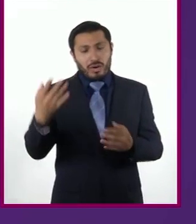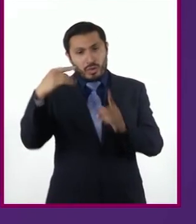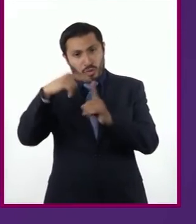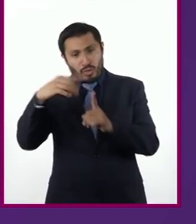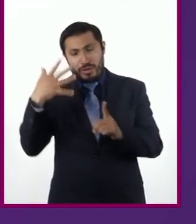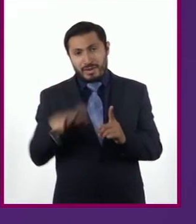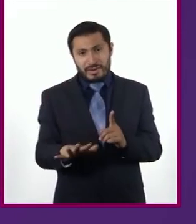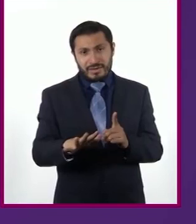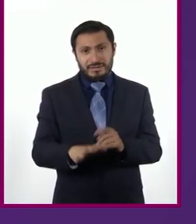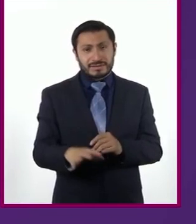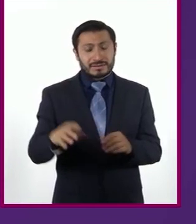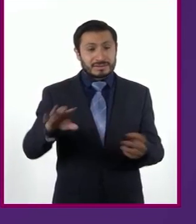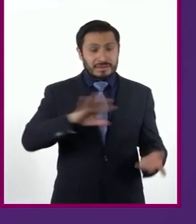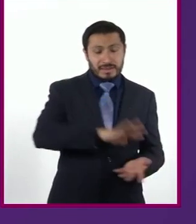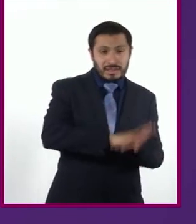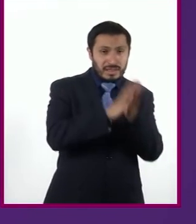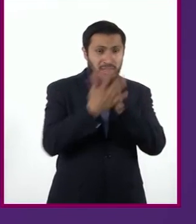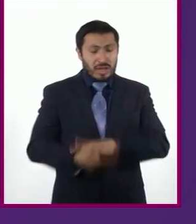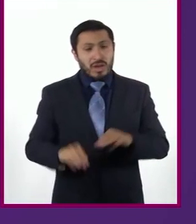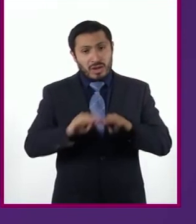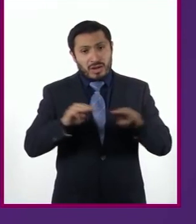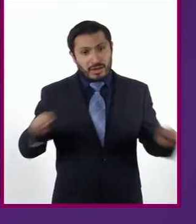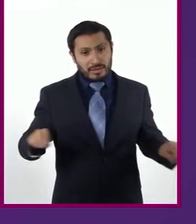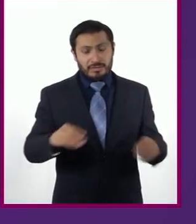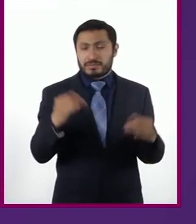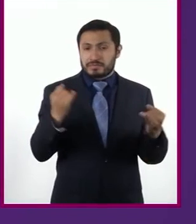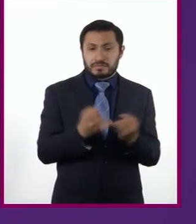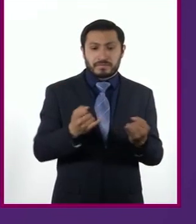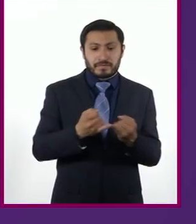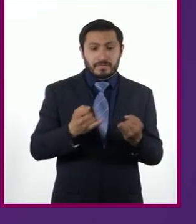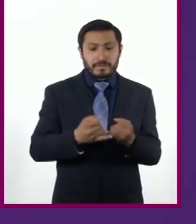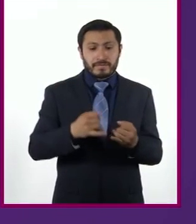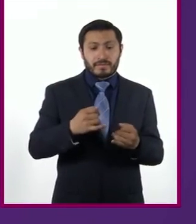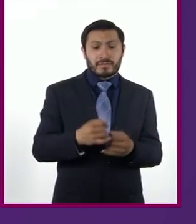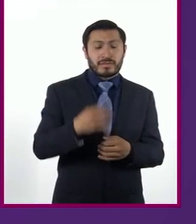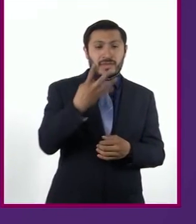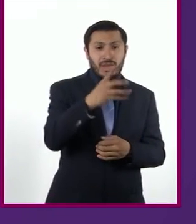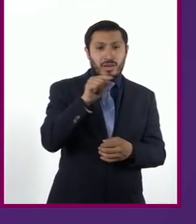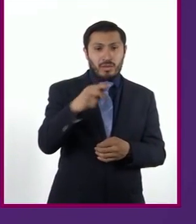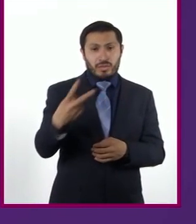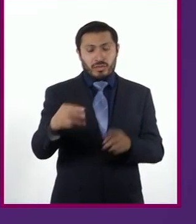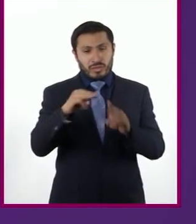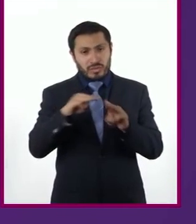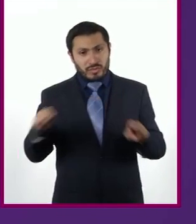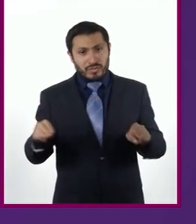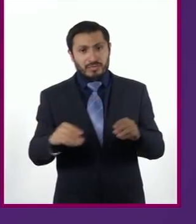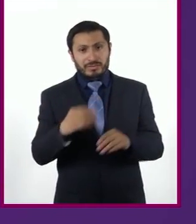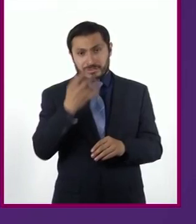10. Si lo convertimos a metros, es igual a 4.2 metros.